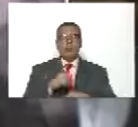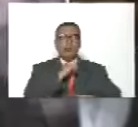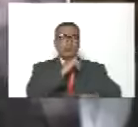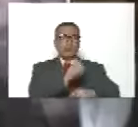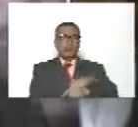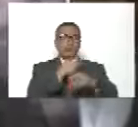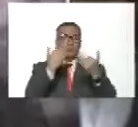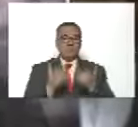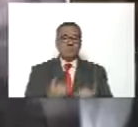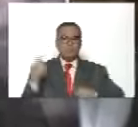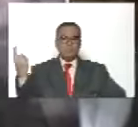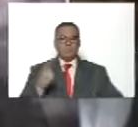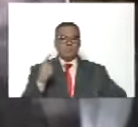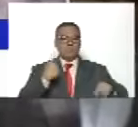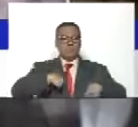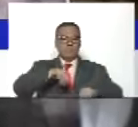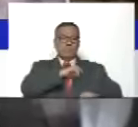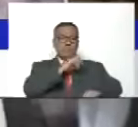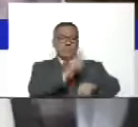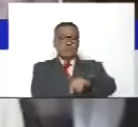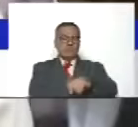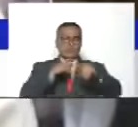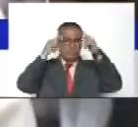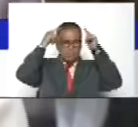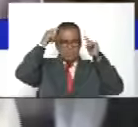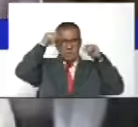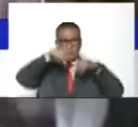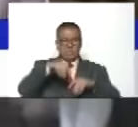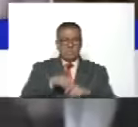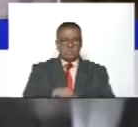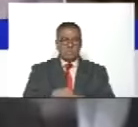fuertes sino hasta que llega nuestro presidente Hugo Chávez